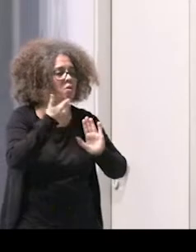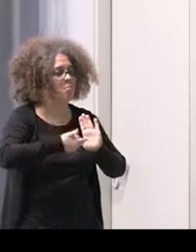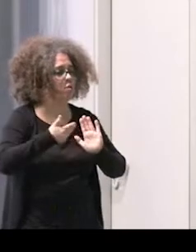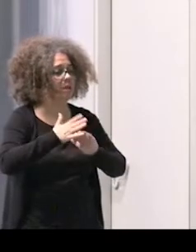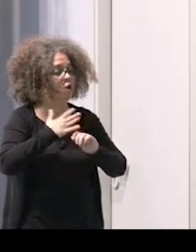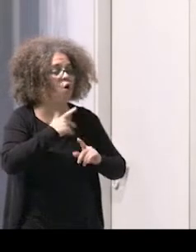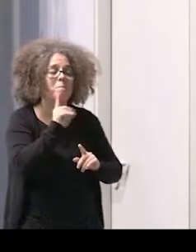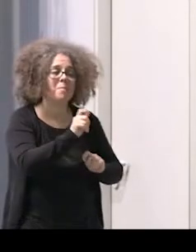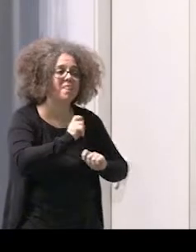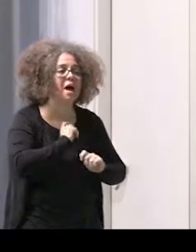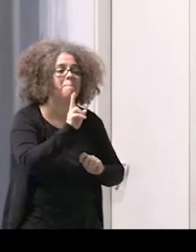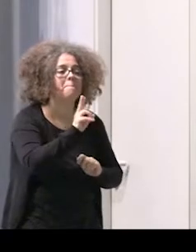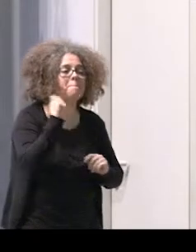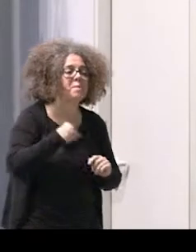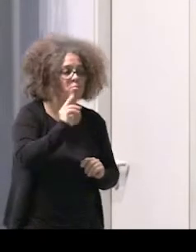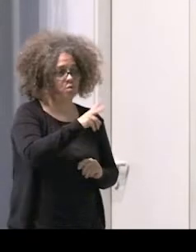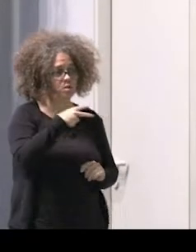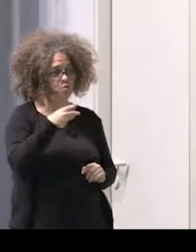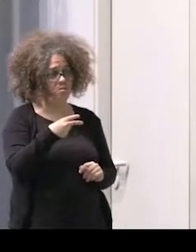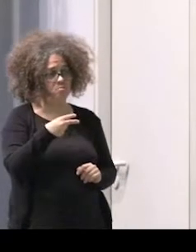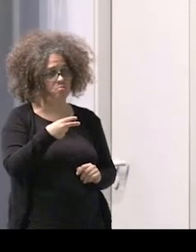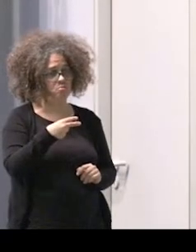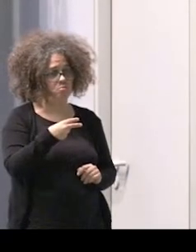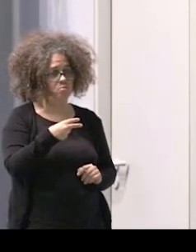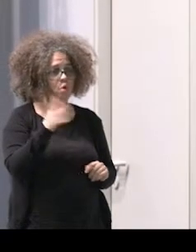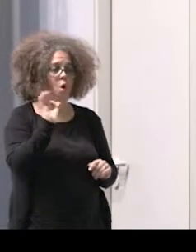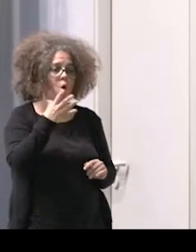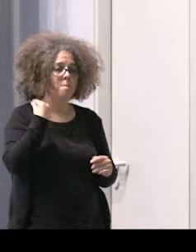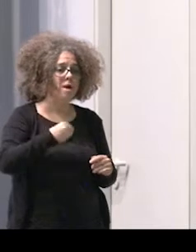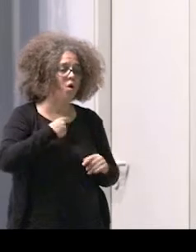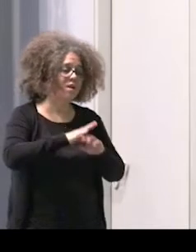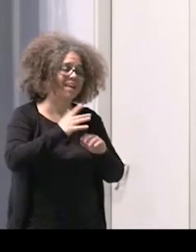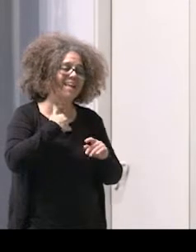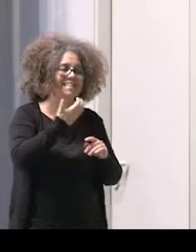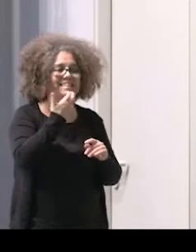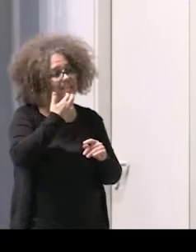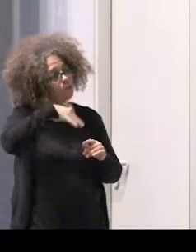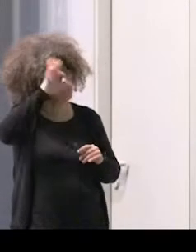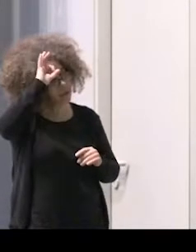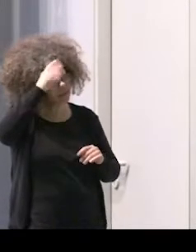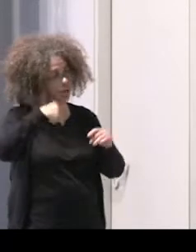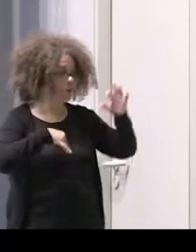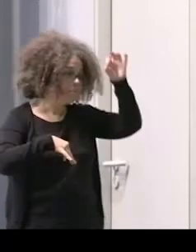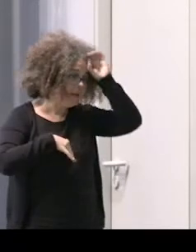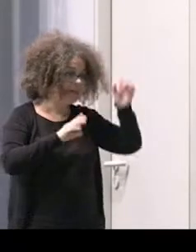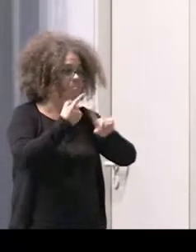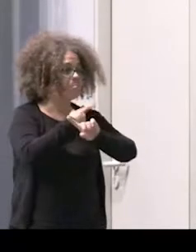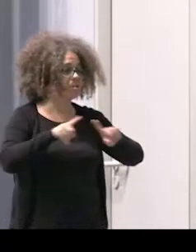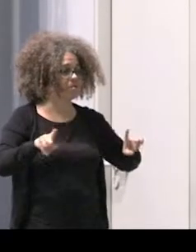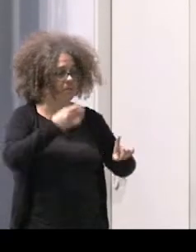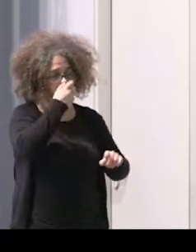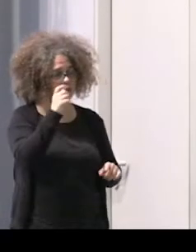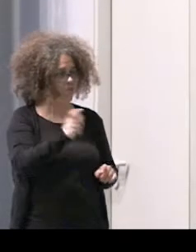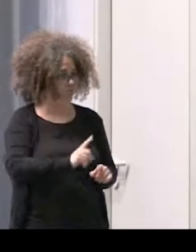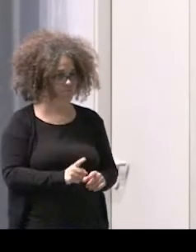proporciona los mismos resultados o mejor que tener 2 implantes funcionando por separado. Y no solo eso, en estas gráficas de